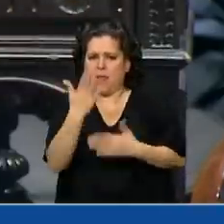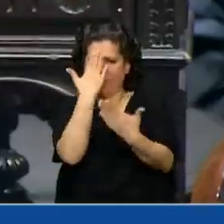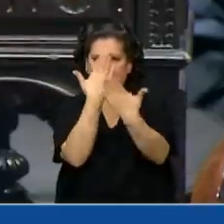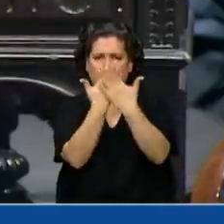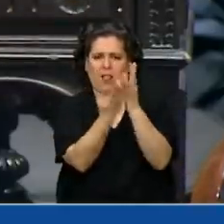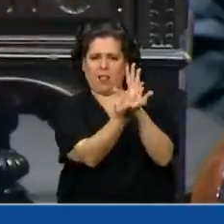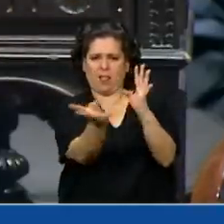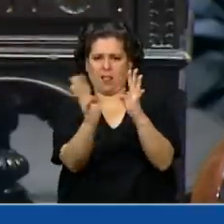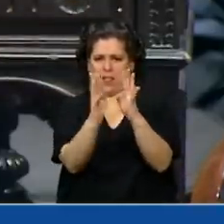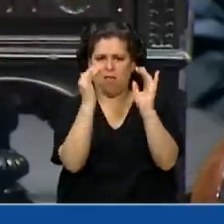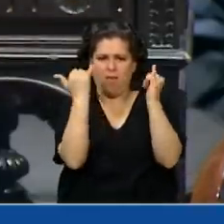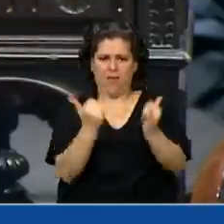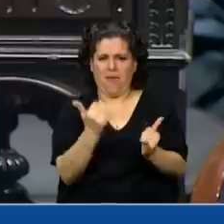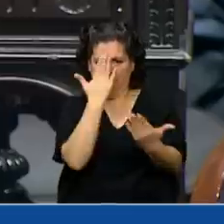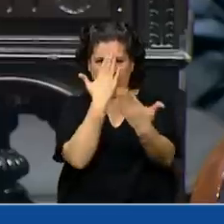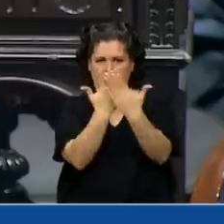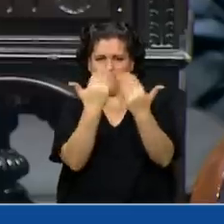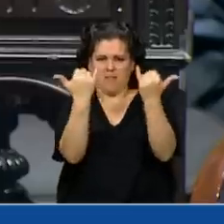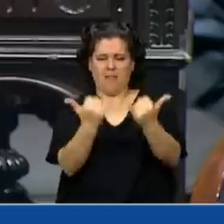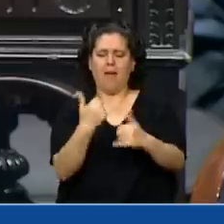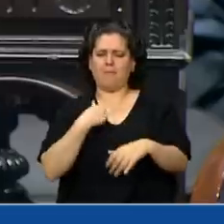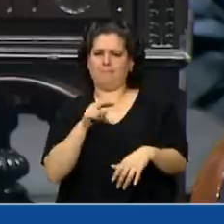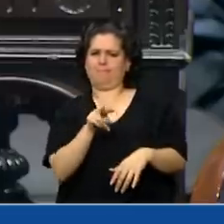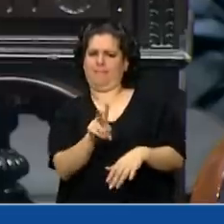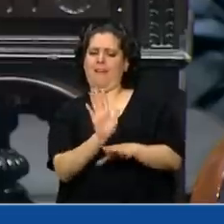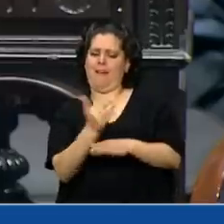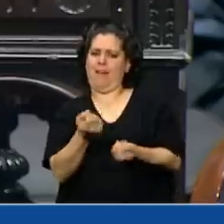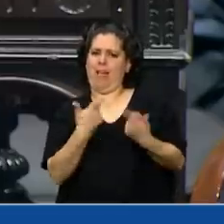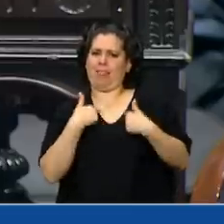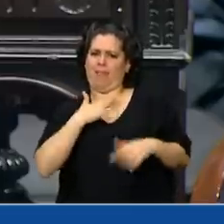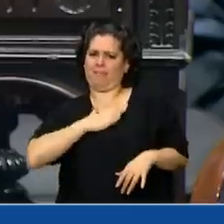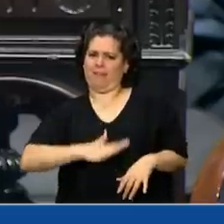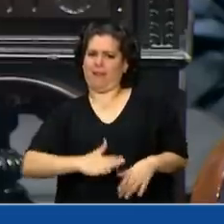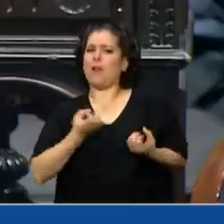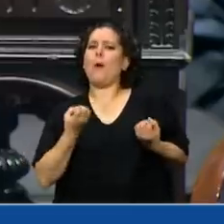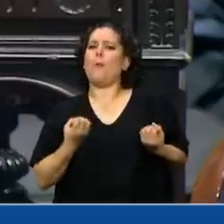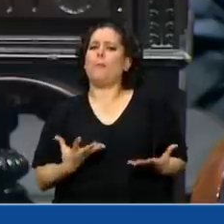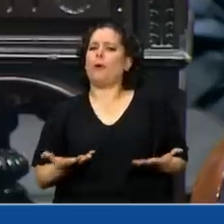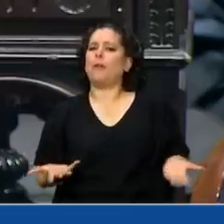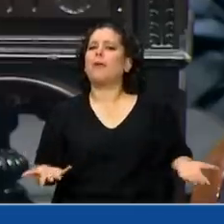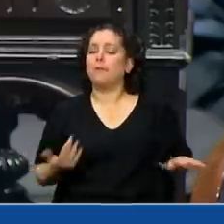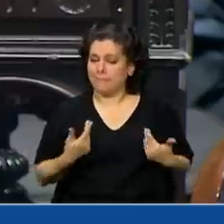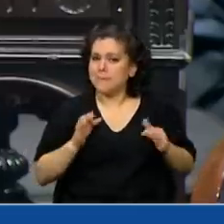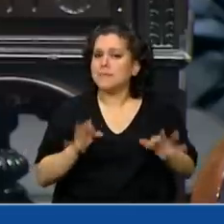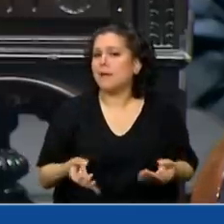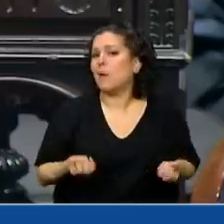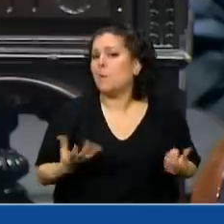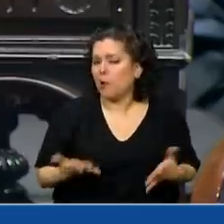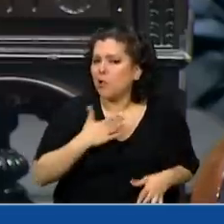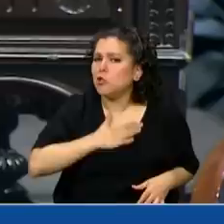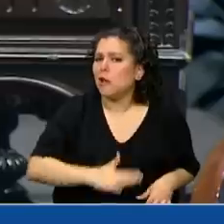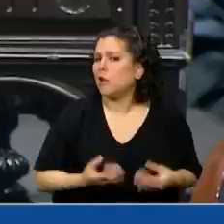nosotros. Estoy bien, estoy tranquilo. ¿Saben por qué? ¿Saben por qué estoy